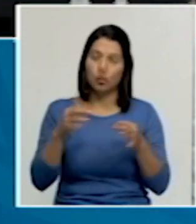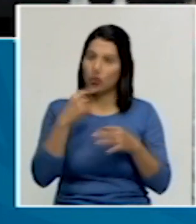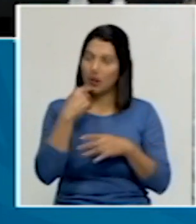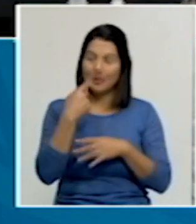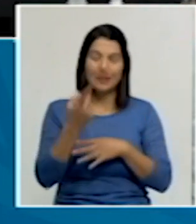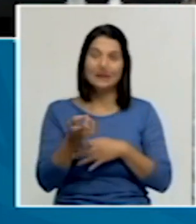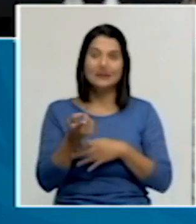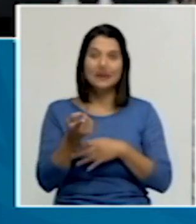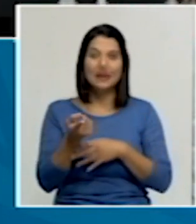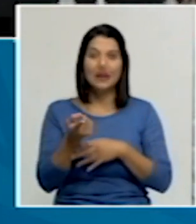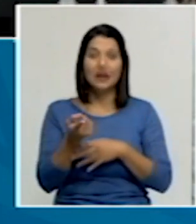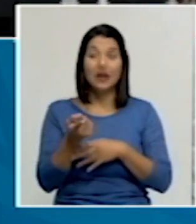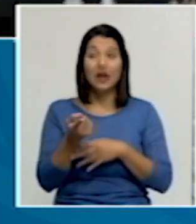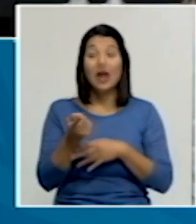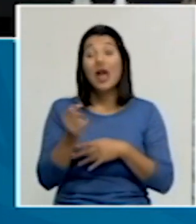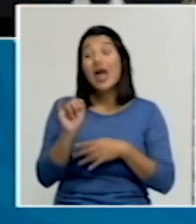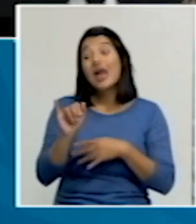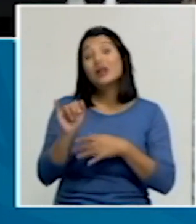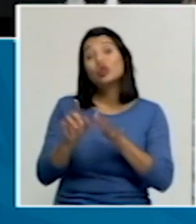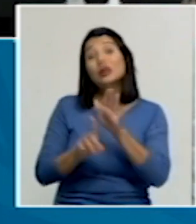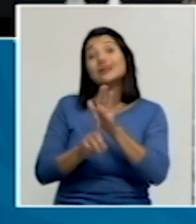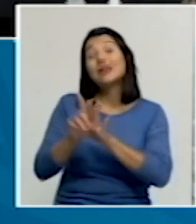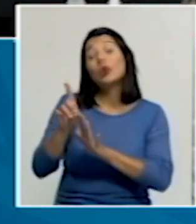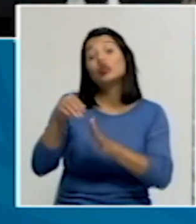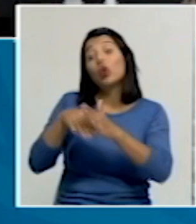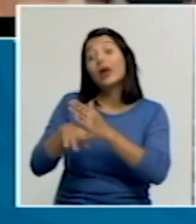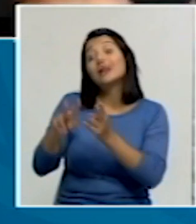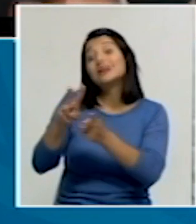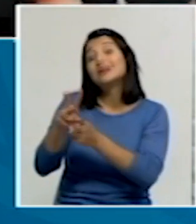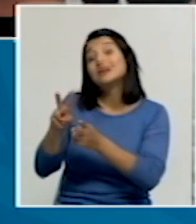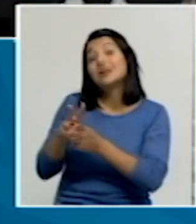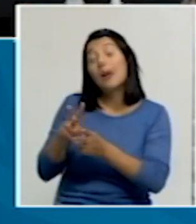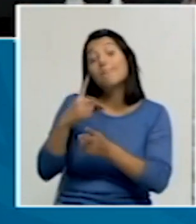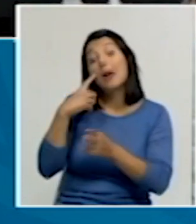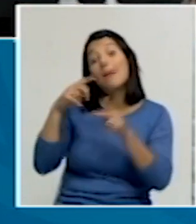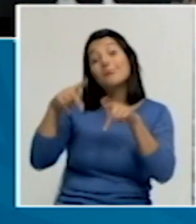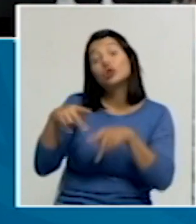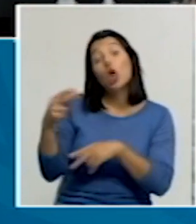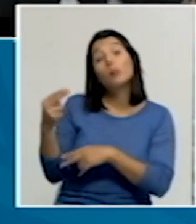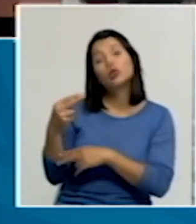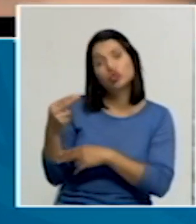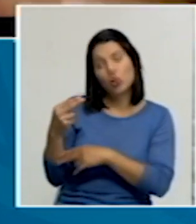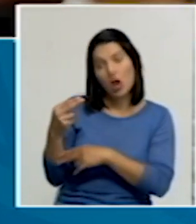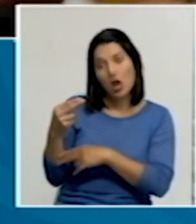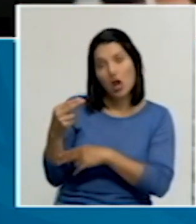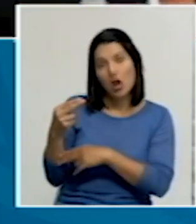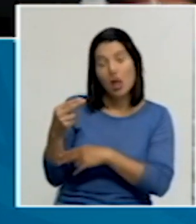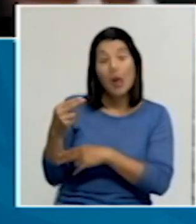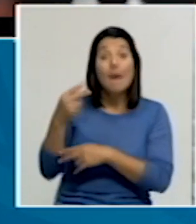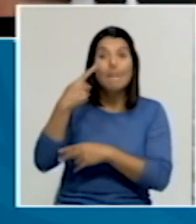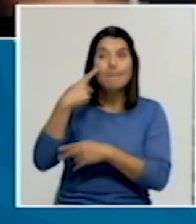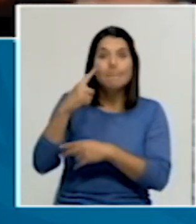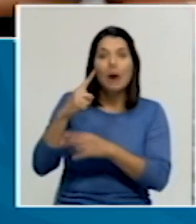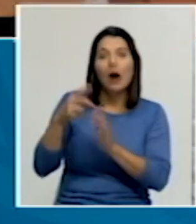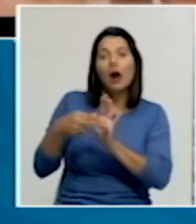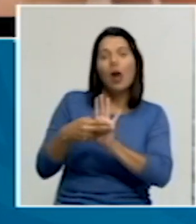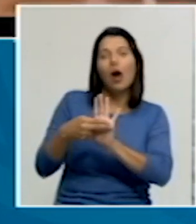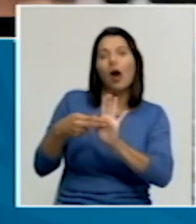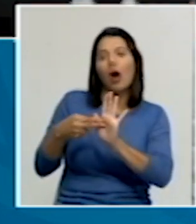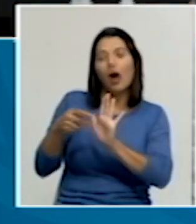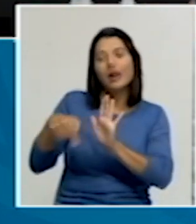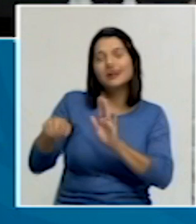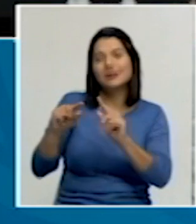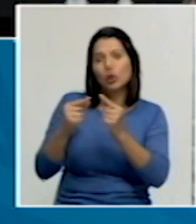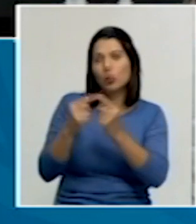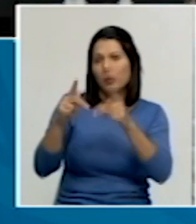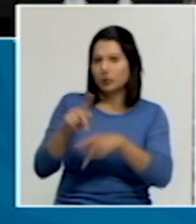decir que es una práctica, digamos, de homosexuales como para estigmatizar a este grupo